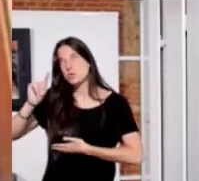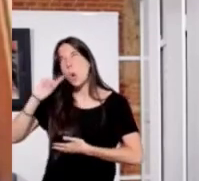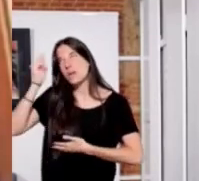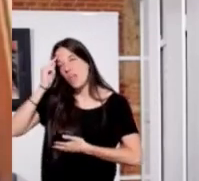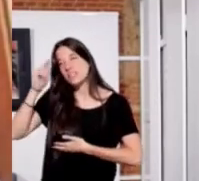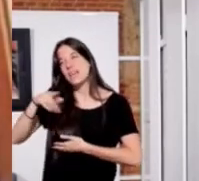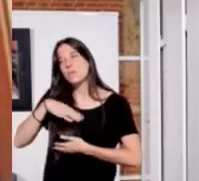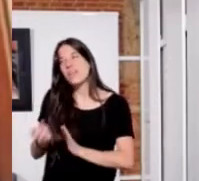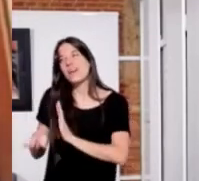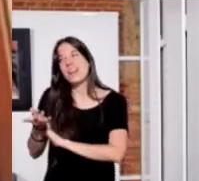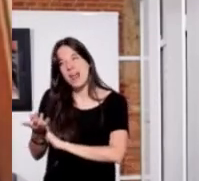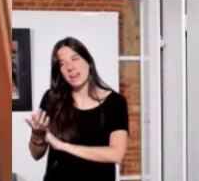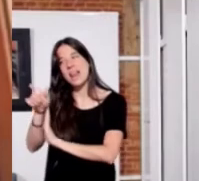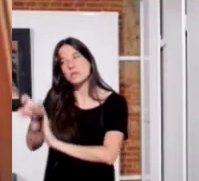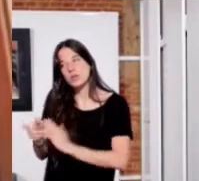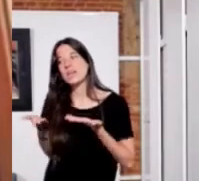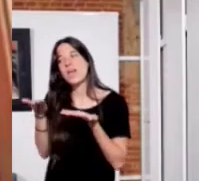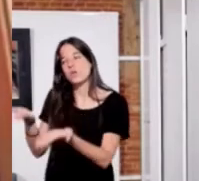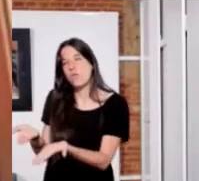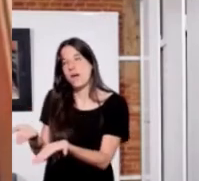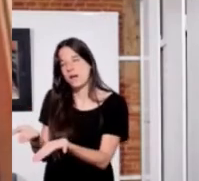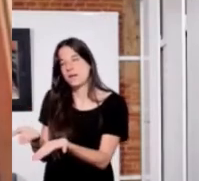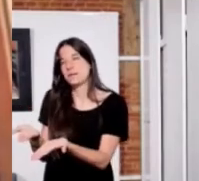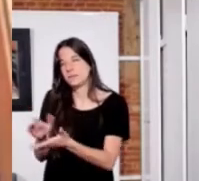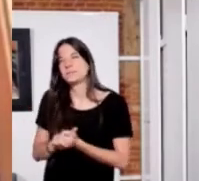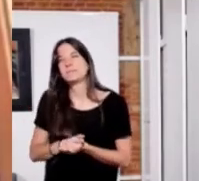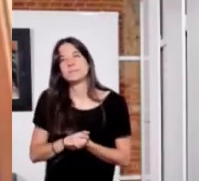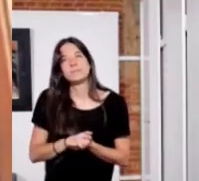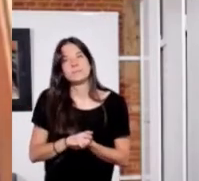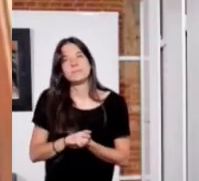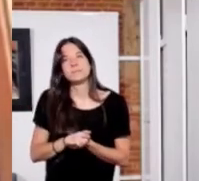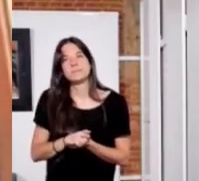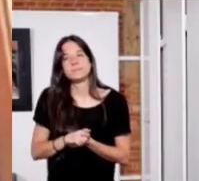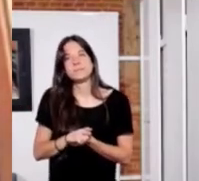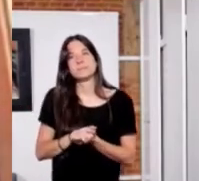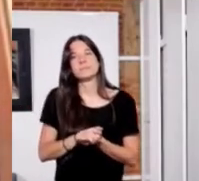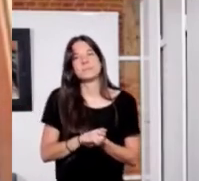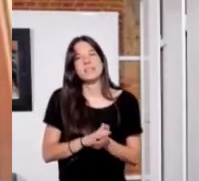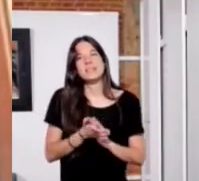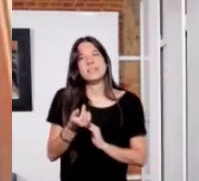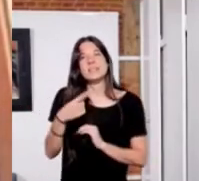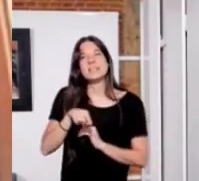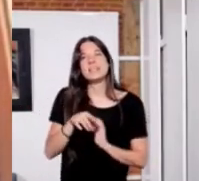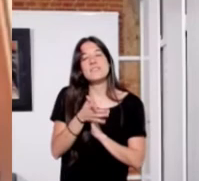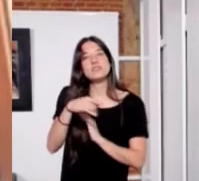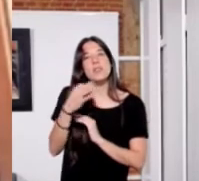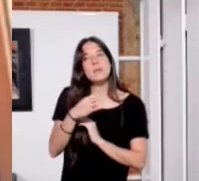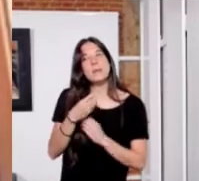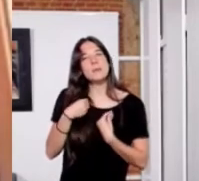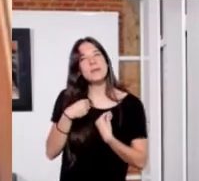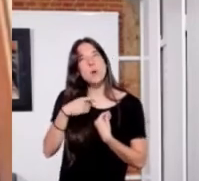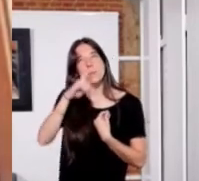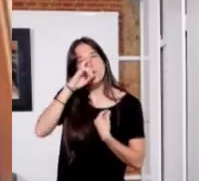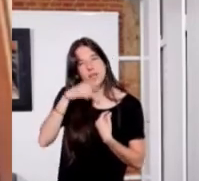capaz de generar en la persona a la que hace de voluntariado. No se trata de que digamos en nuestras memorias tantos voluntariados,